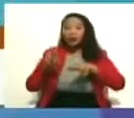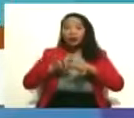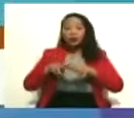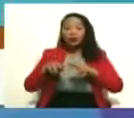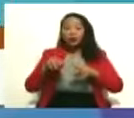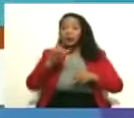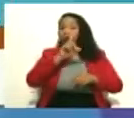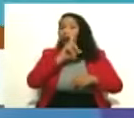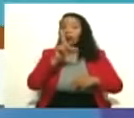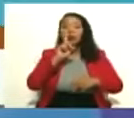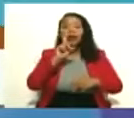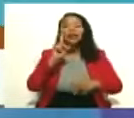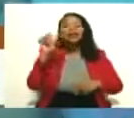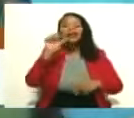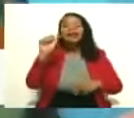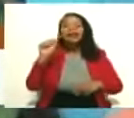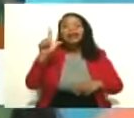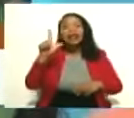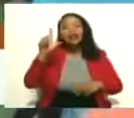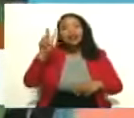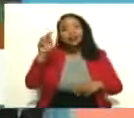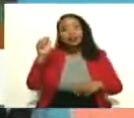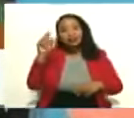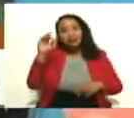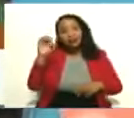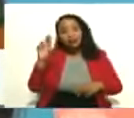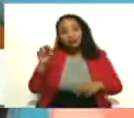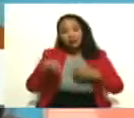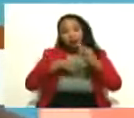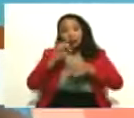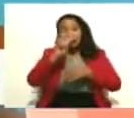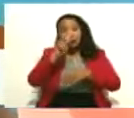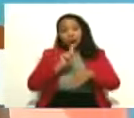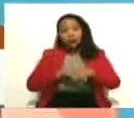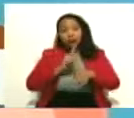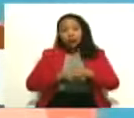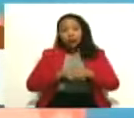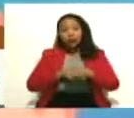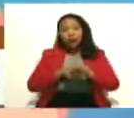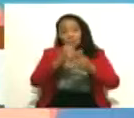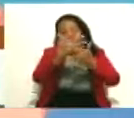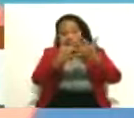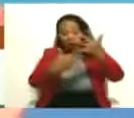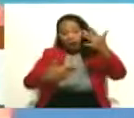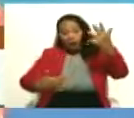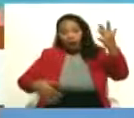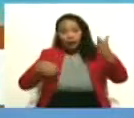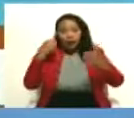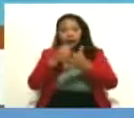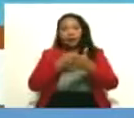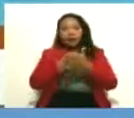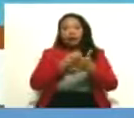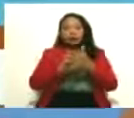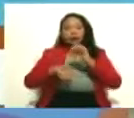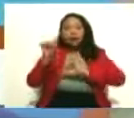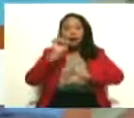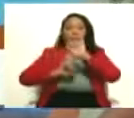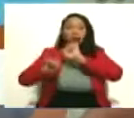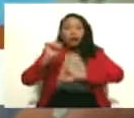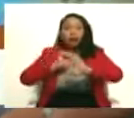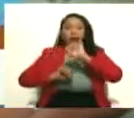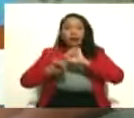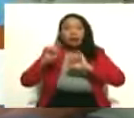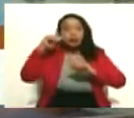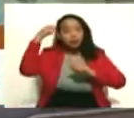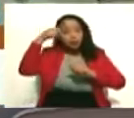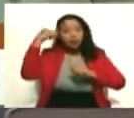Salvador, de 12 años, explicando en 2 minutos todas las síntesis históricas de la lucha por la defensa del Esequibo. Ese video